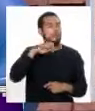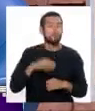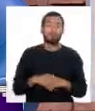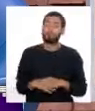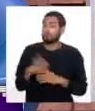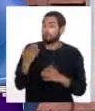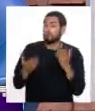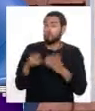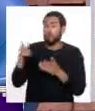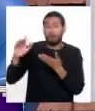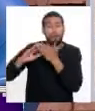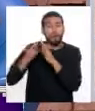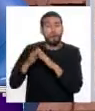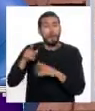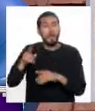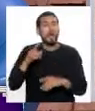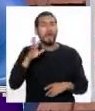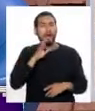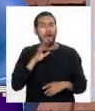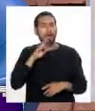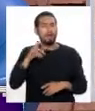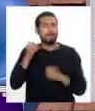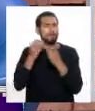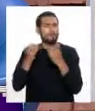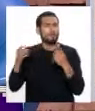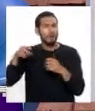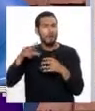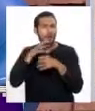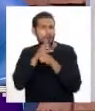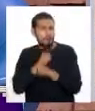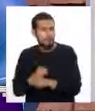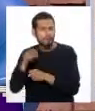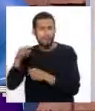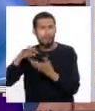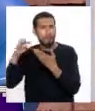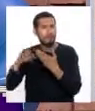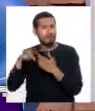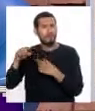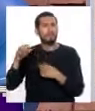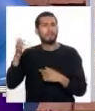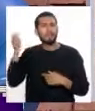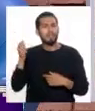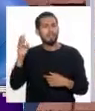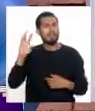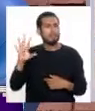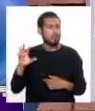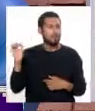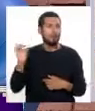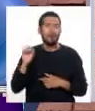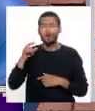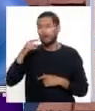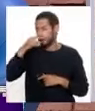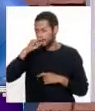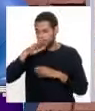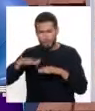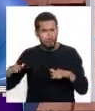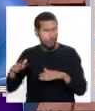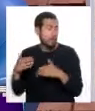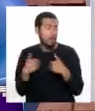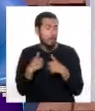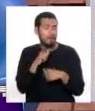repente hay una comunidad donde hay mayores que no están en el programa Pensión 65 o algunos niños que no